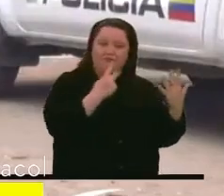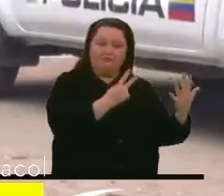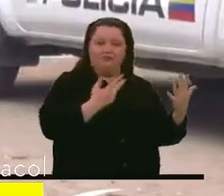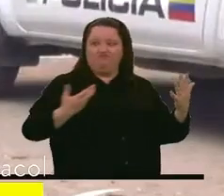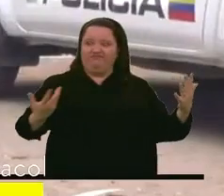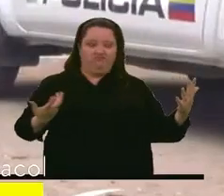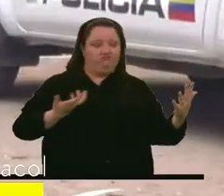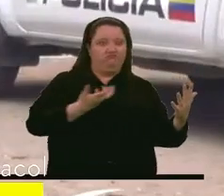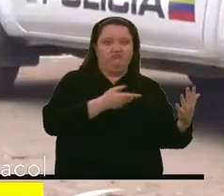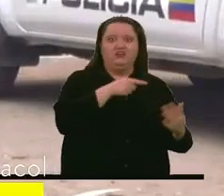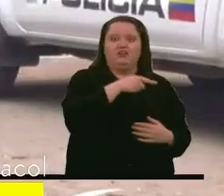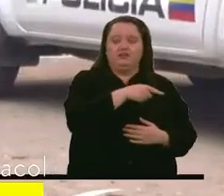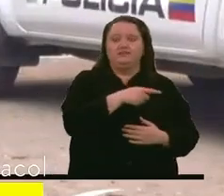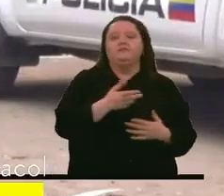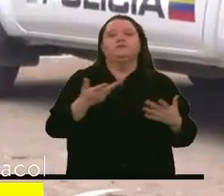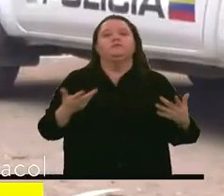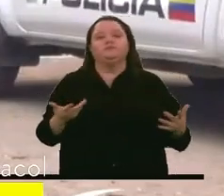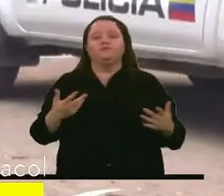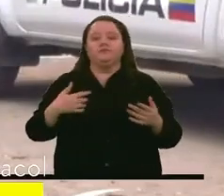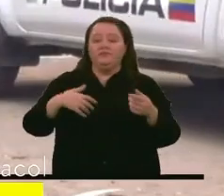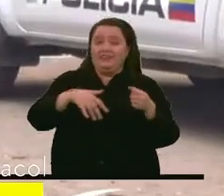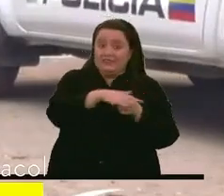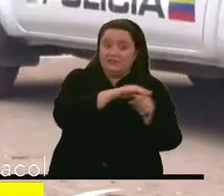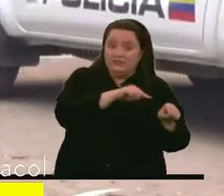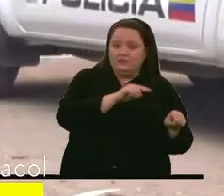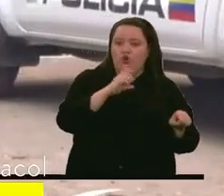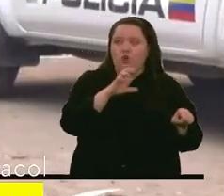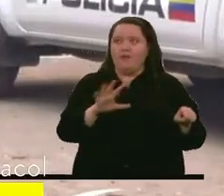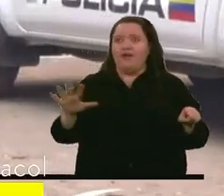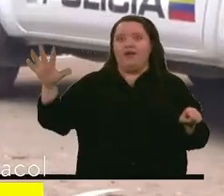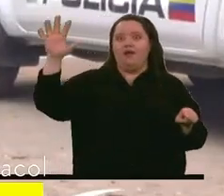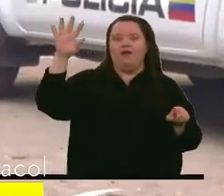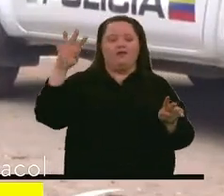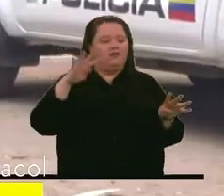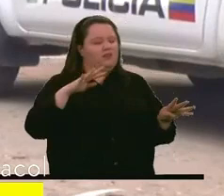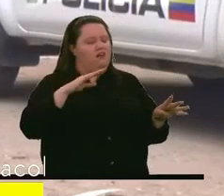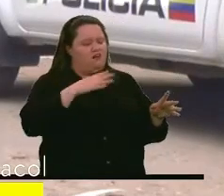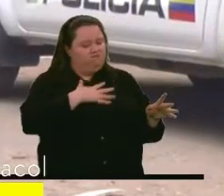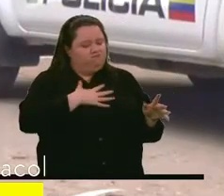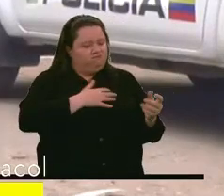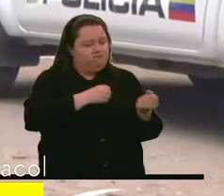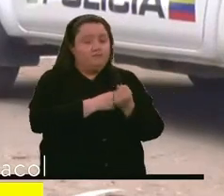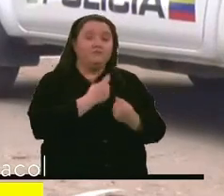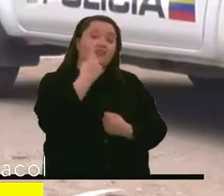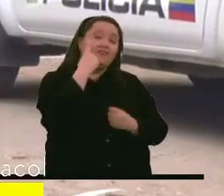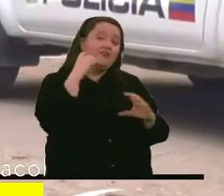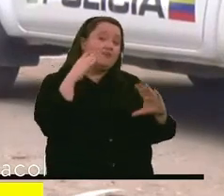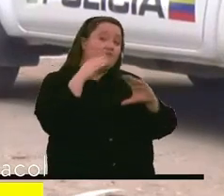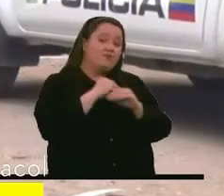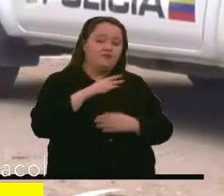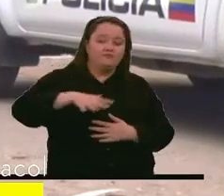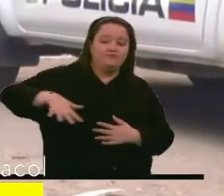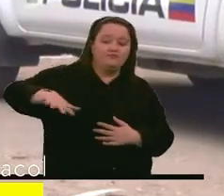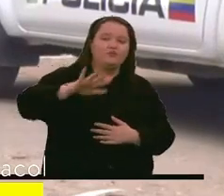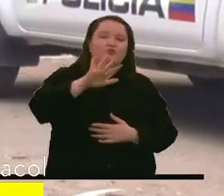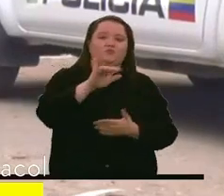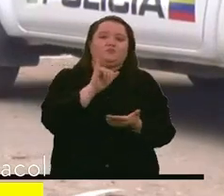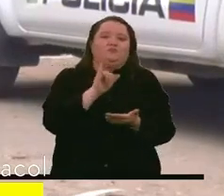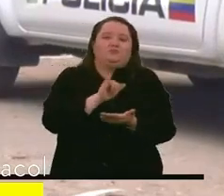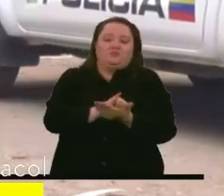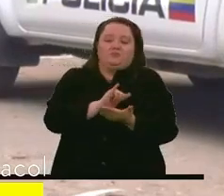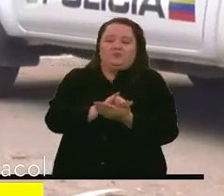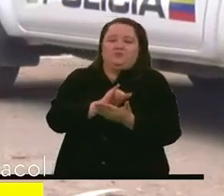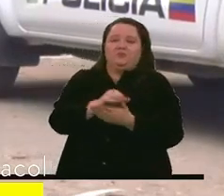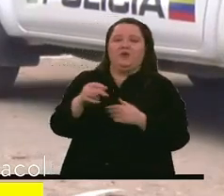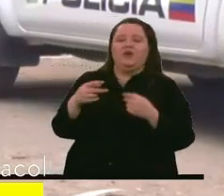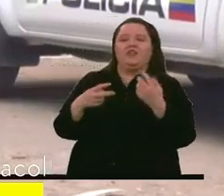buscada. Pero frente a esta situación, Colombia se ha solidarizado. Anoche, hasta el comando de la Policía Metropolitana de Neiva,